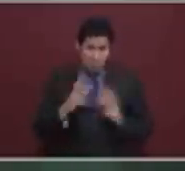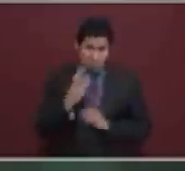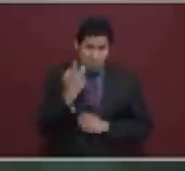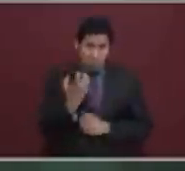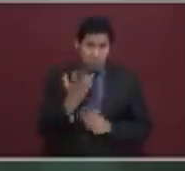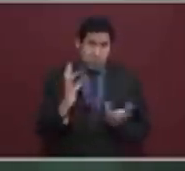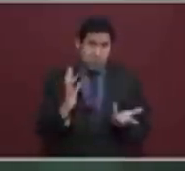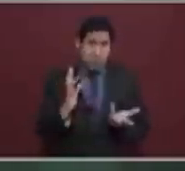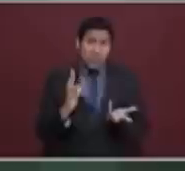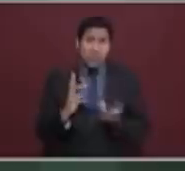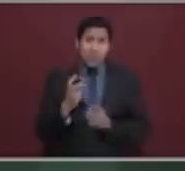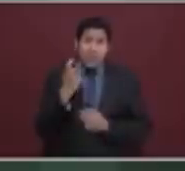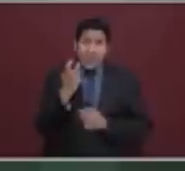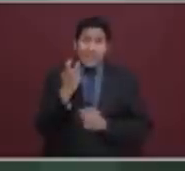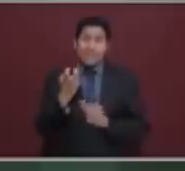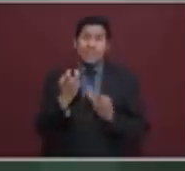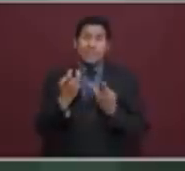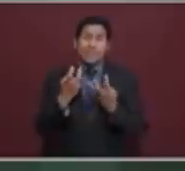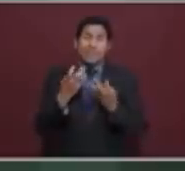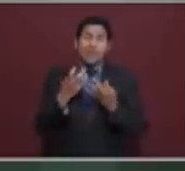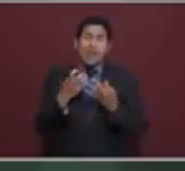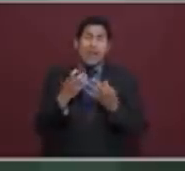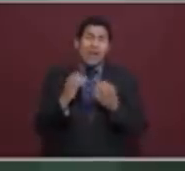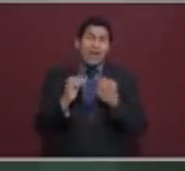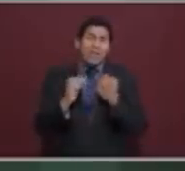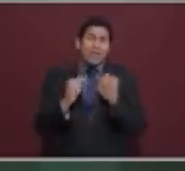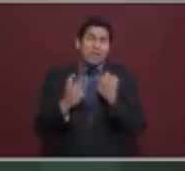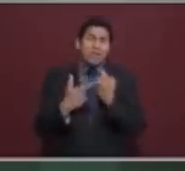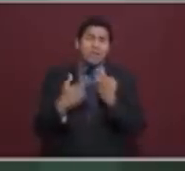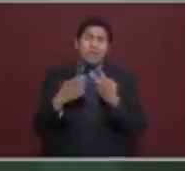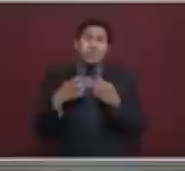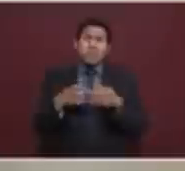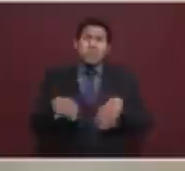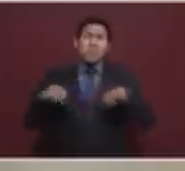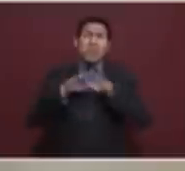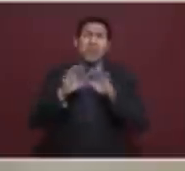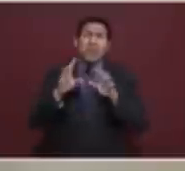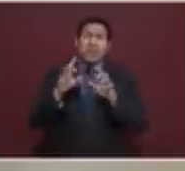esa es una característica del neoliberalismo